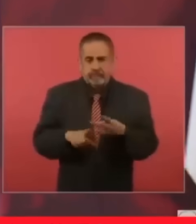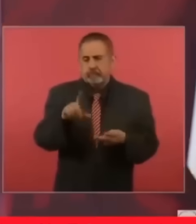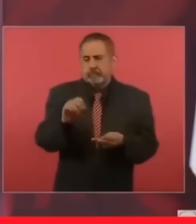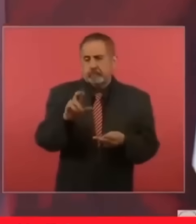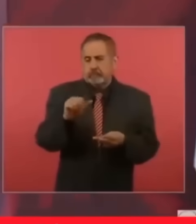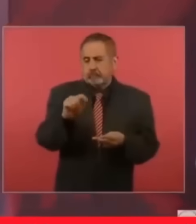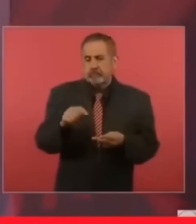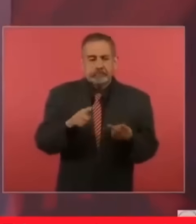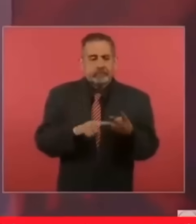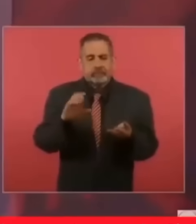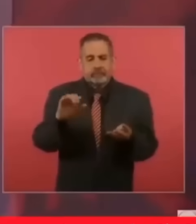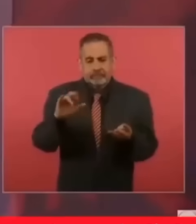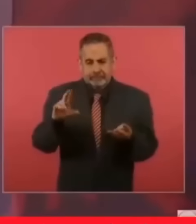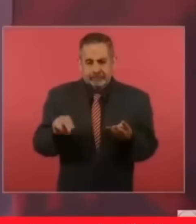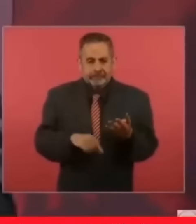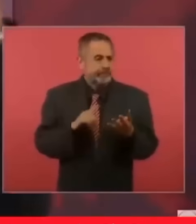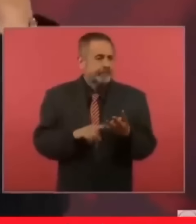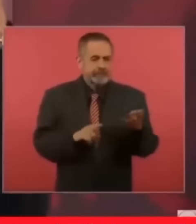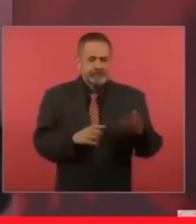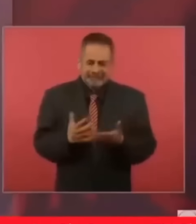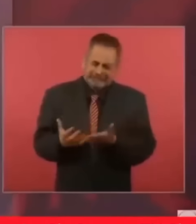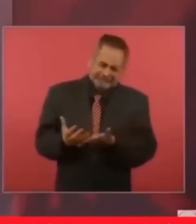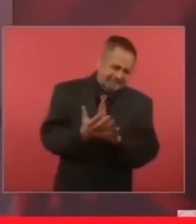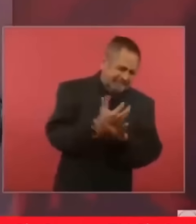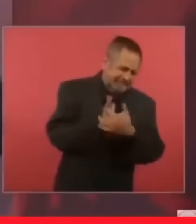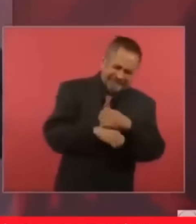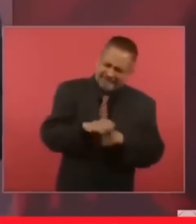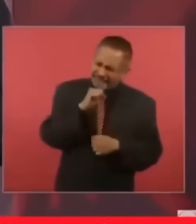Loret de Mola, Ciro, que